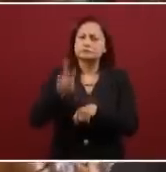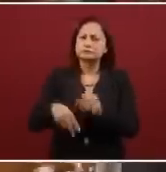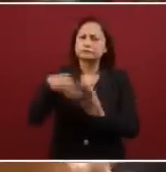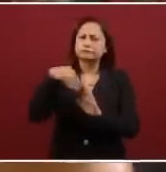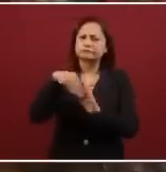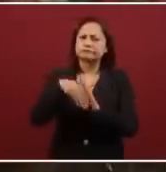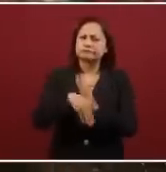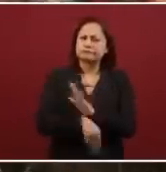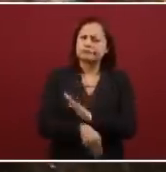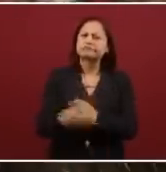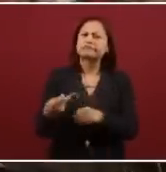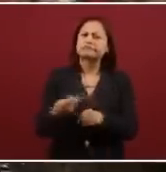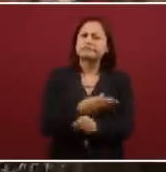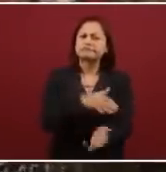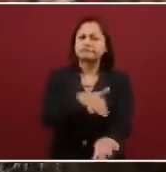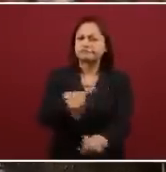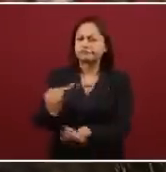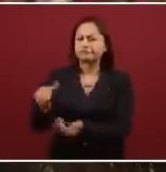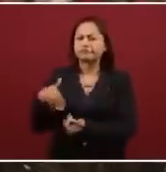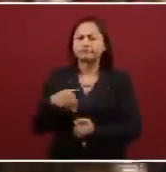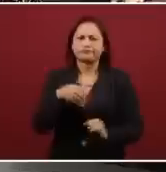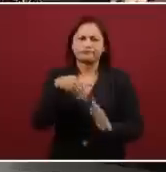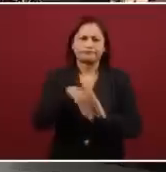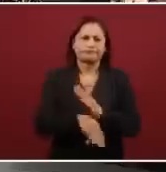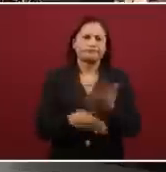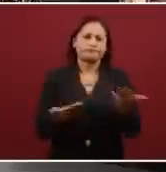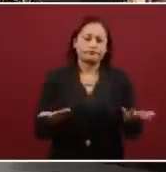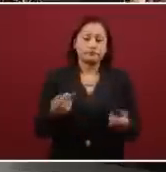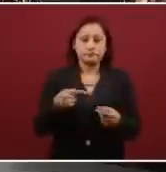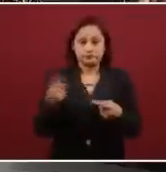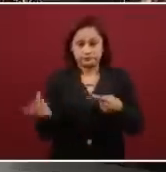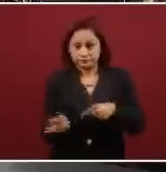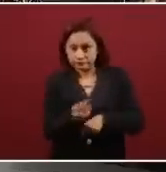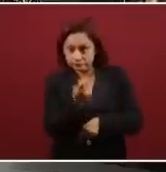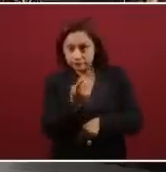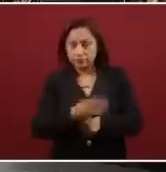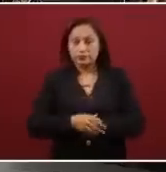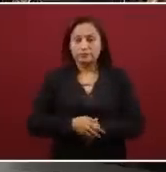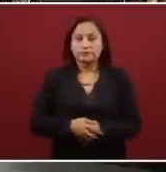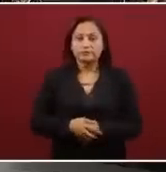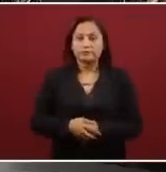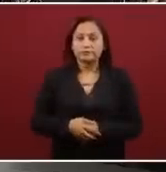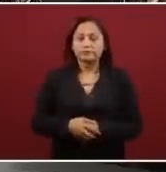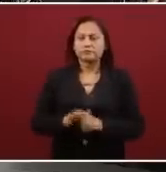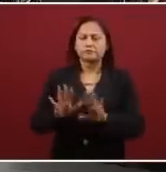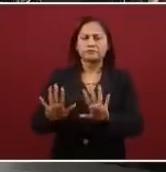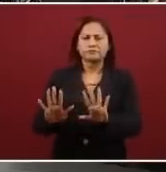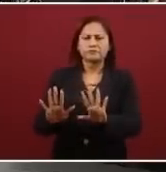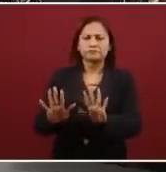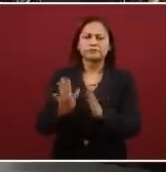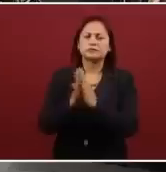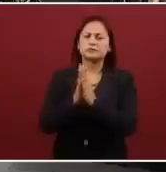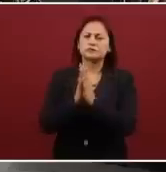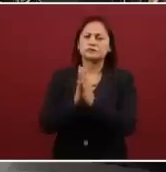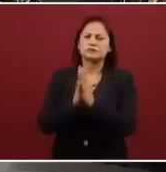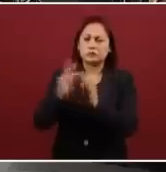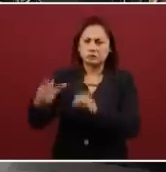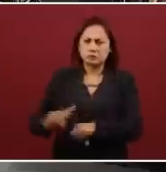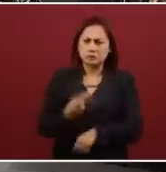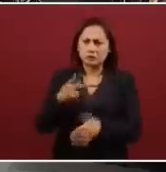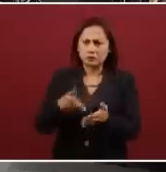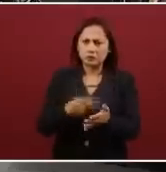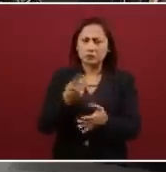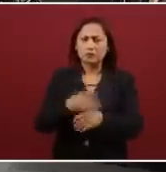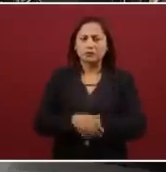la recaudación. Entonces, esa sería la primera pregunta. A ver, pero si me la formulas de nuevo. Sí,